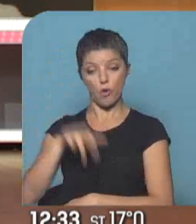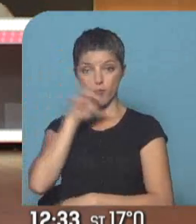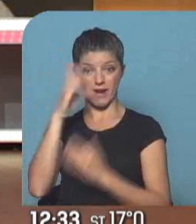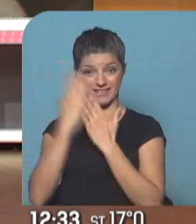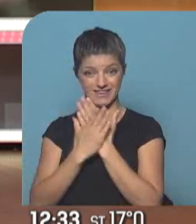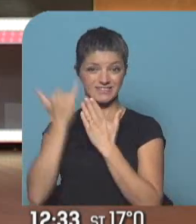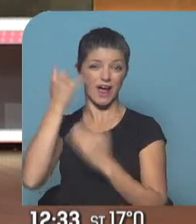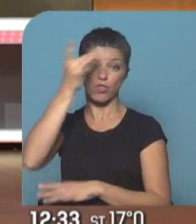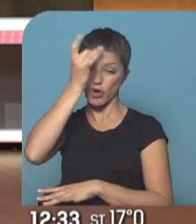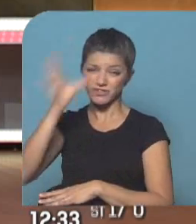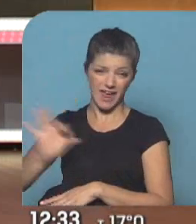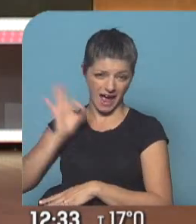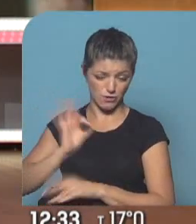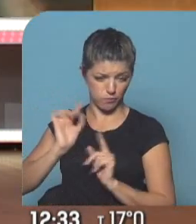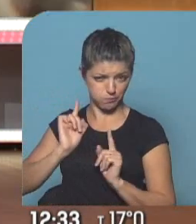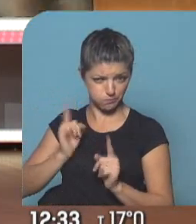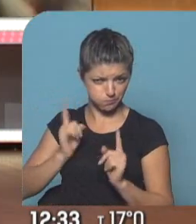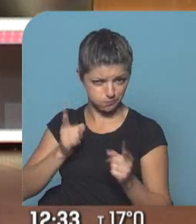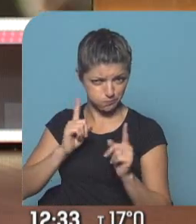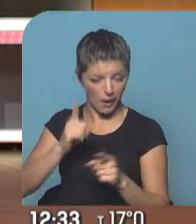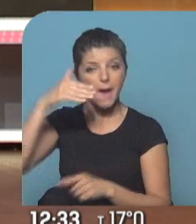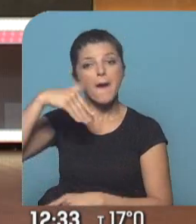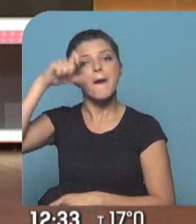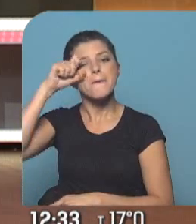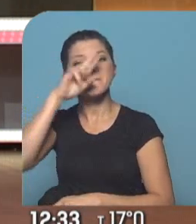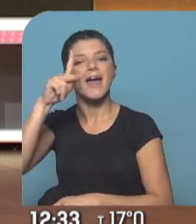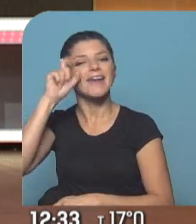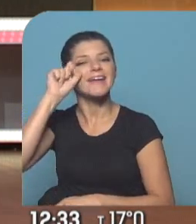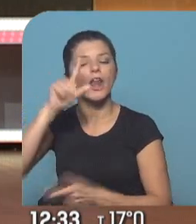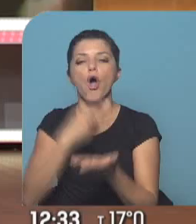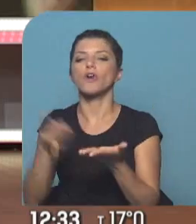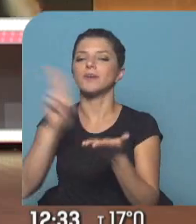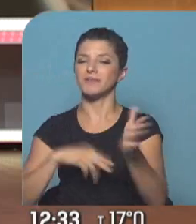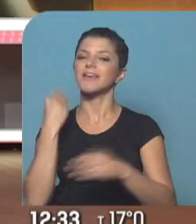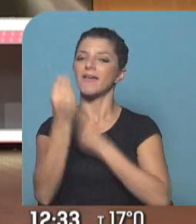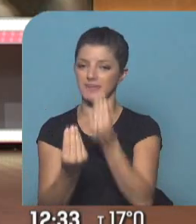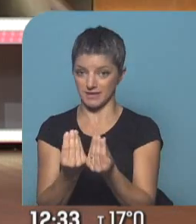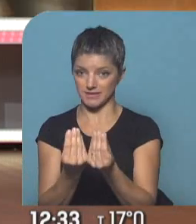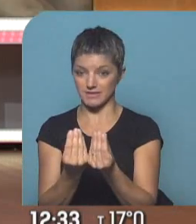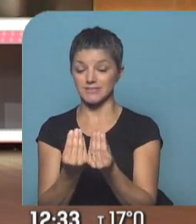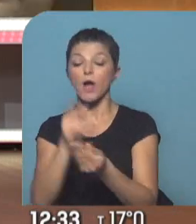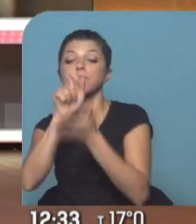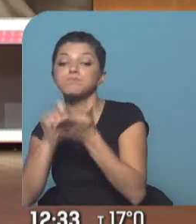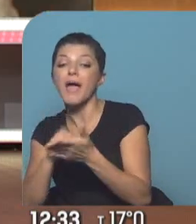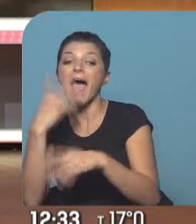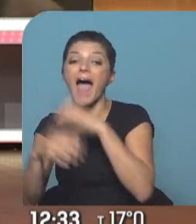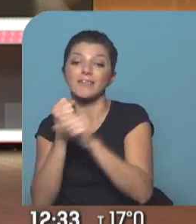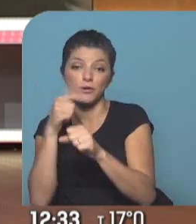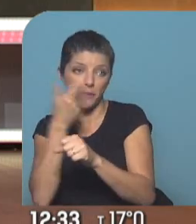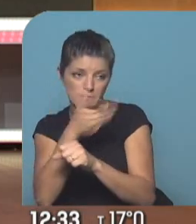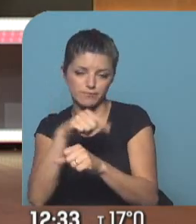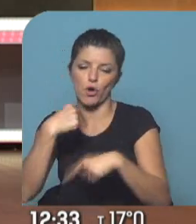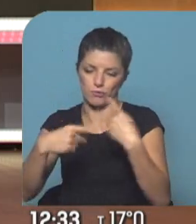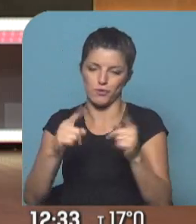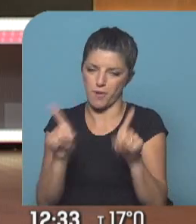12 años a cargo del gobierno, Angela Merkel, se postula nuevamente, es nuevamente candidata. Los sondeos por ahora indican que ella va a